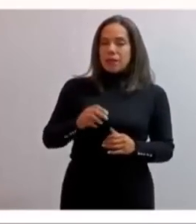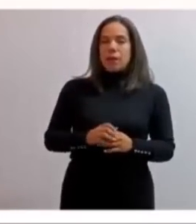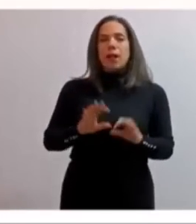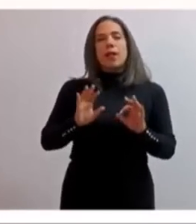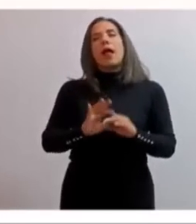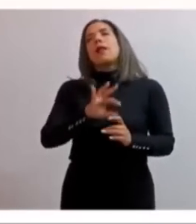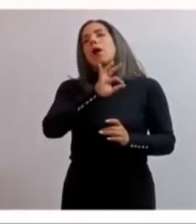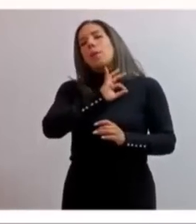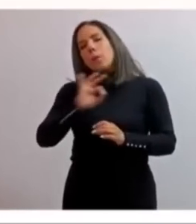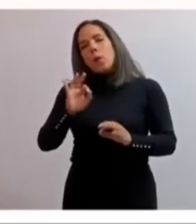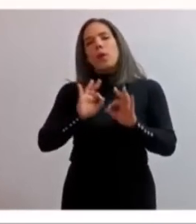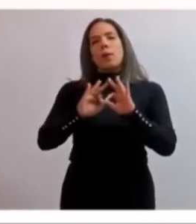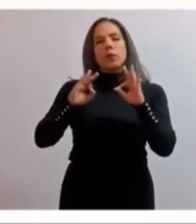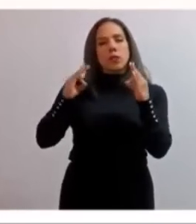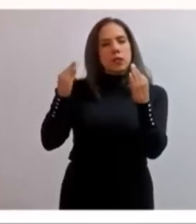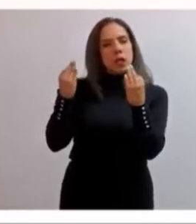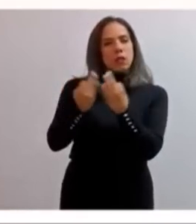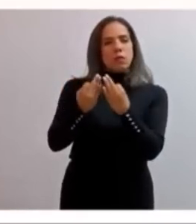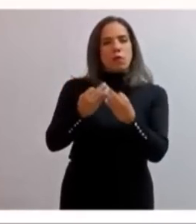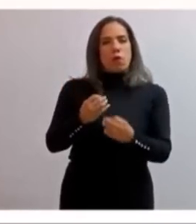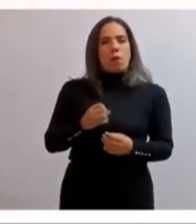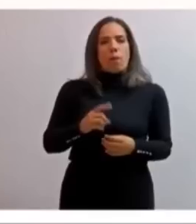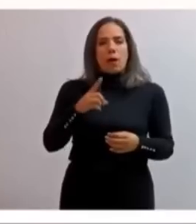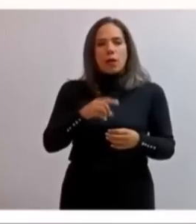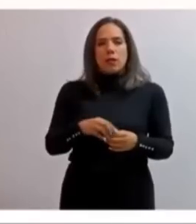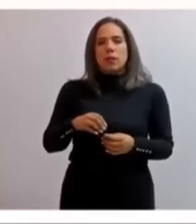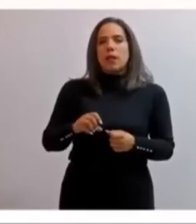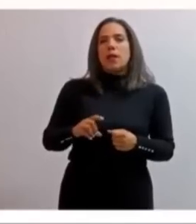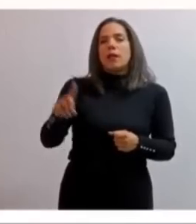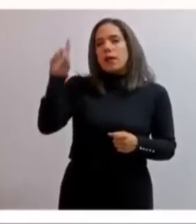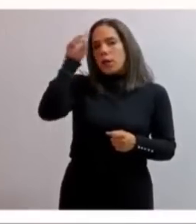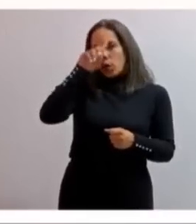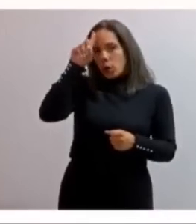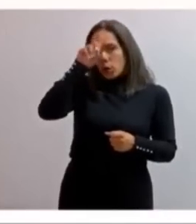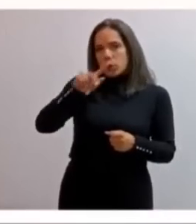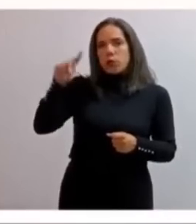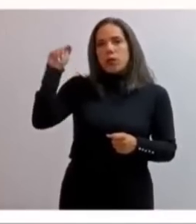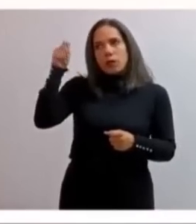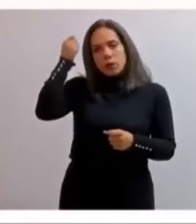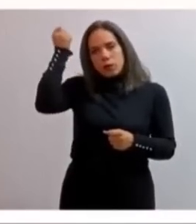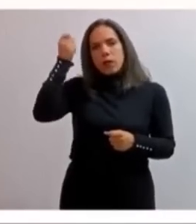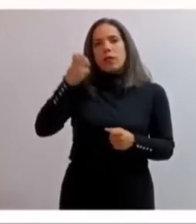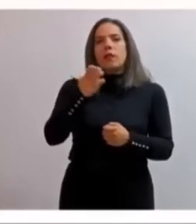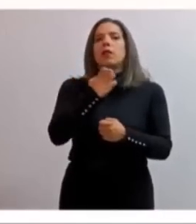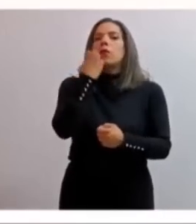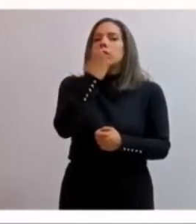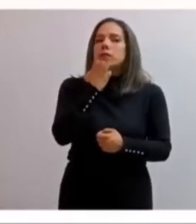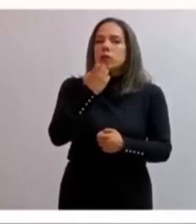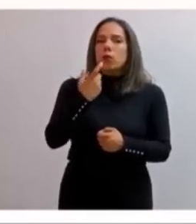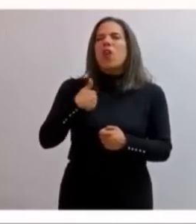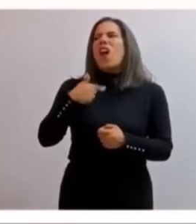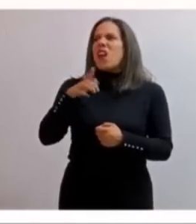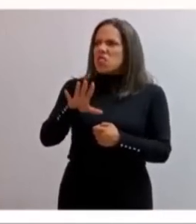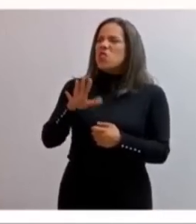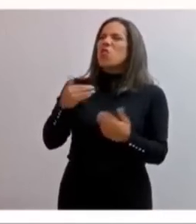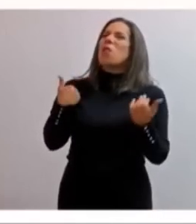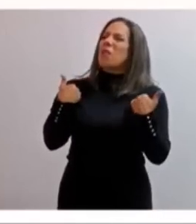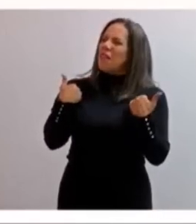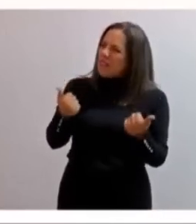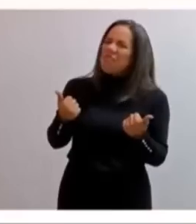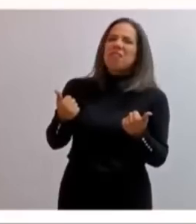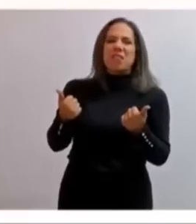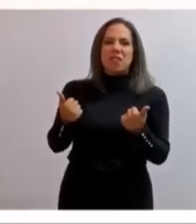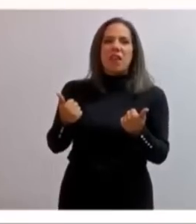Podemos hacerlo en el momento del Consejo Técnico Escolar y en mi experiencia docente yo he visto que también lo